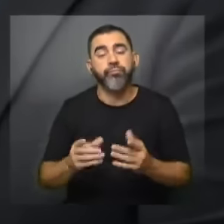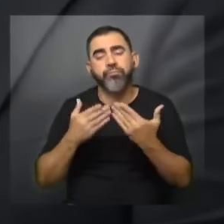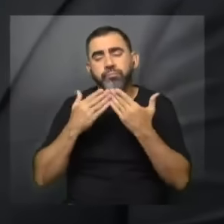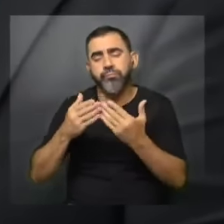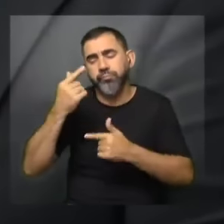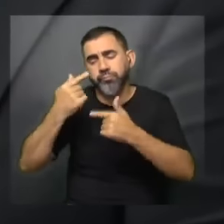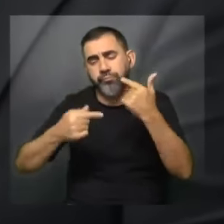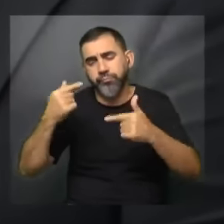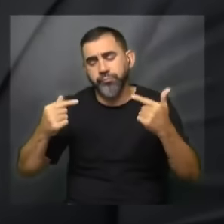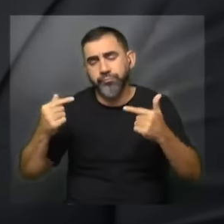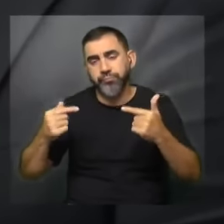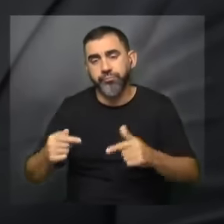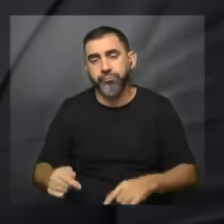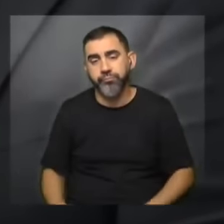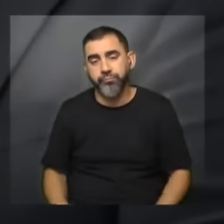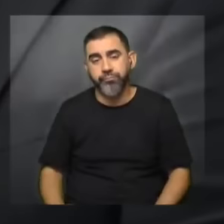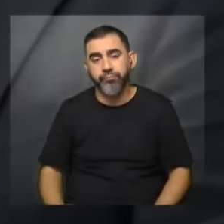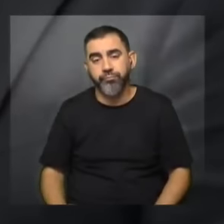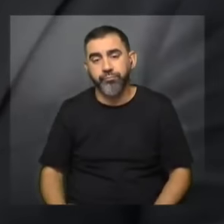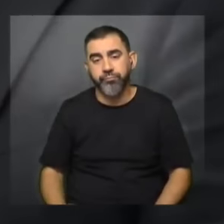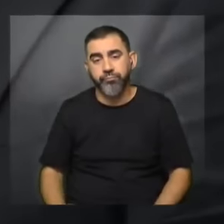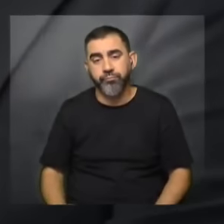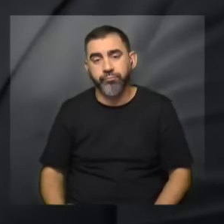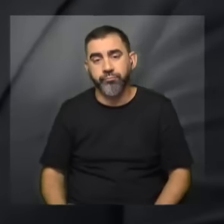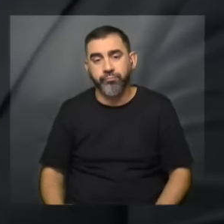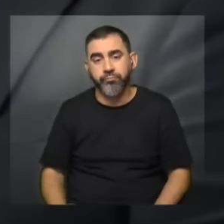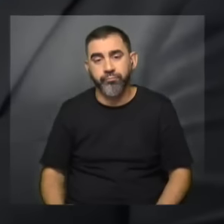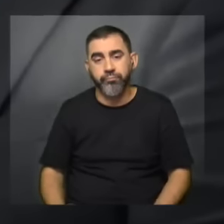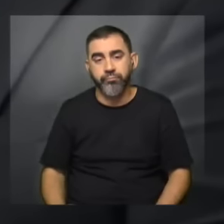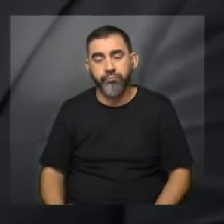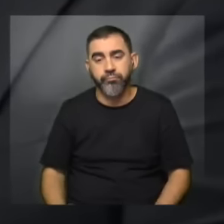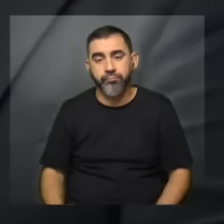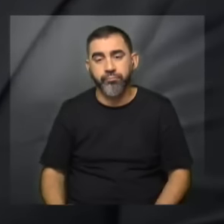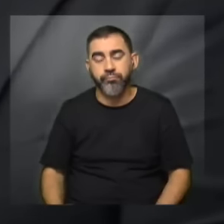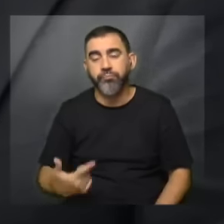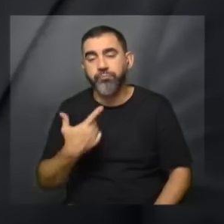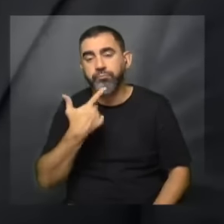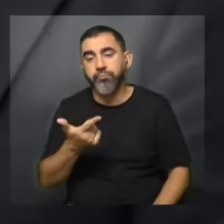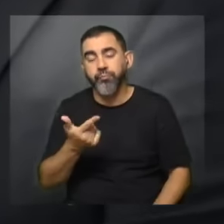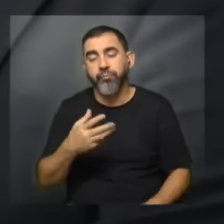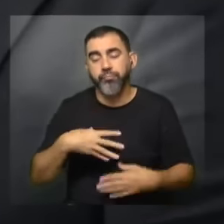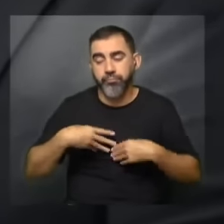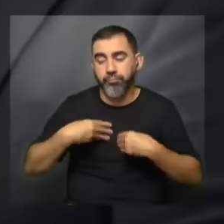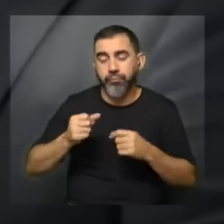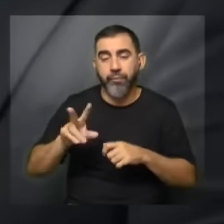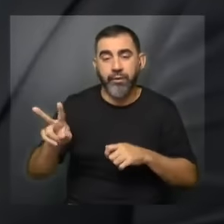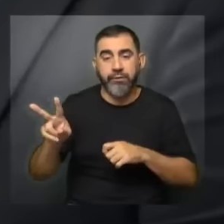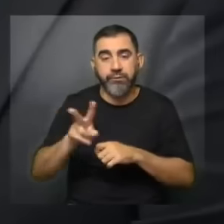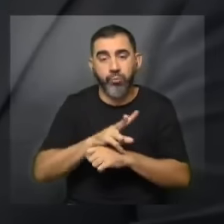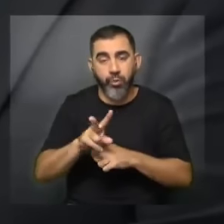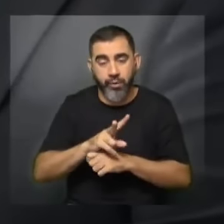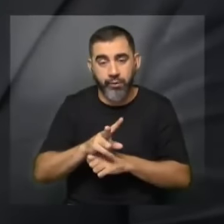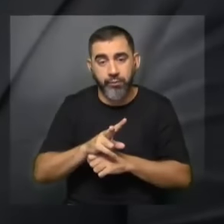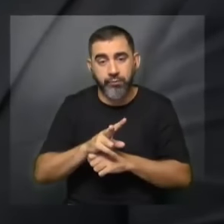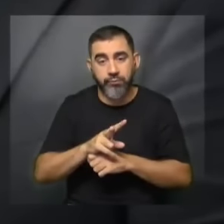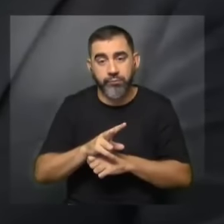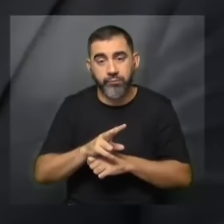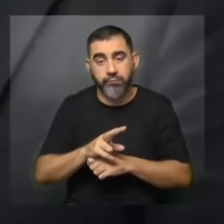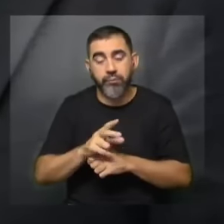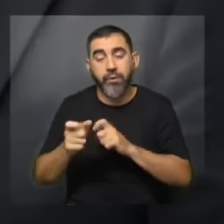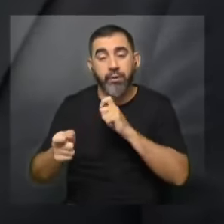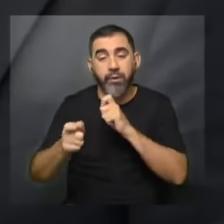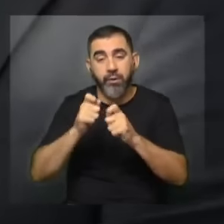elementos este que son menos tradicionales tener esa información que tiene que ver con por ejemplo percepciones de inseguridad por tanto es